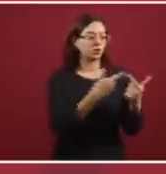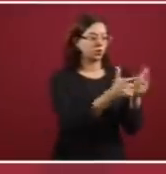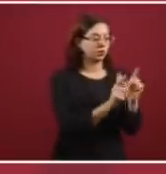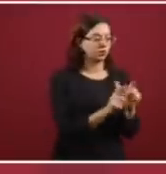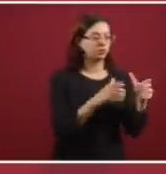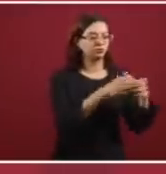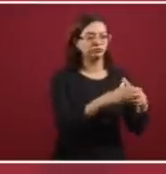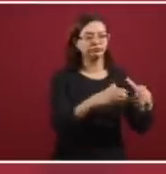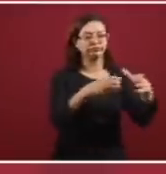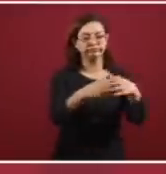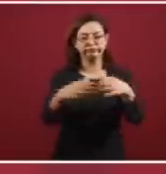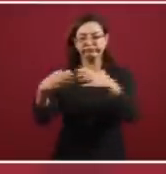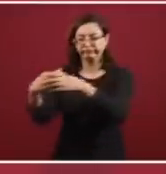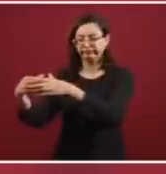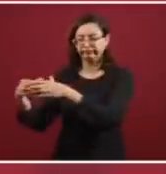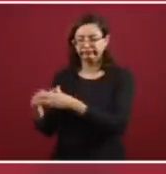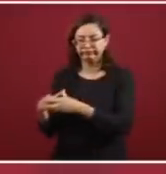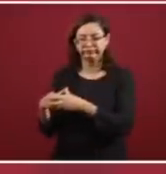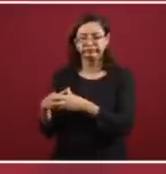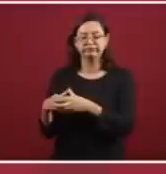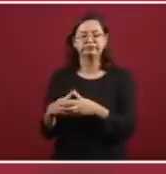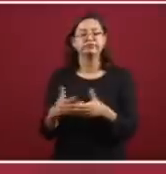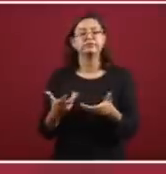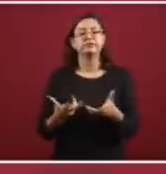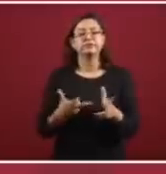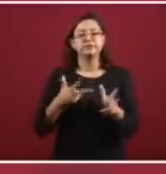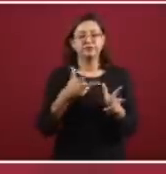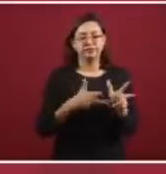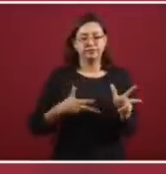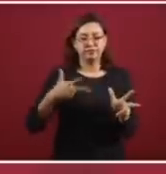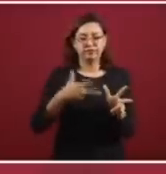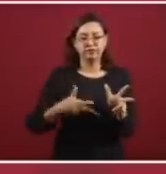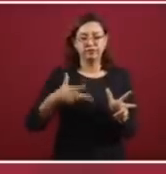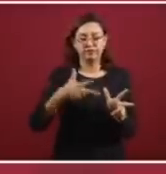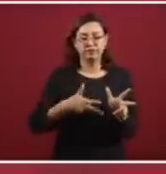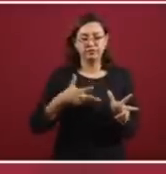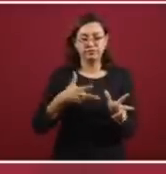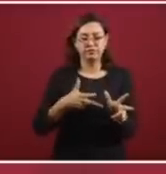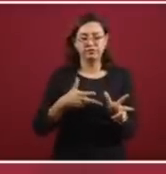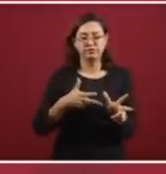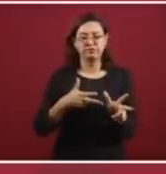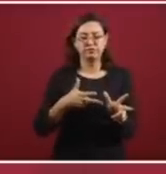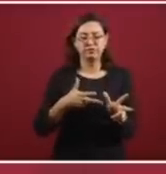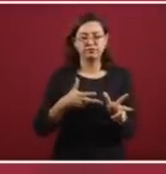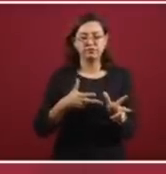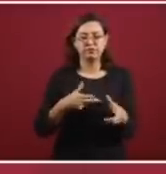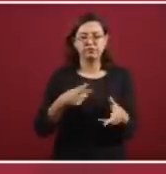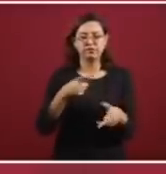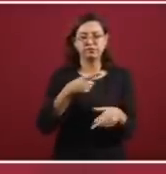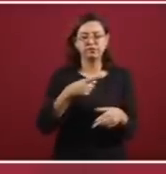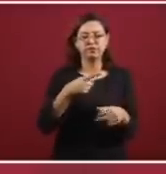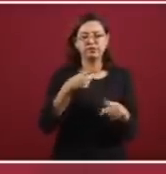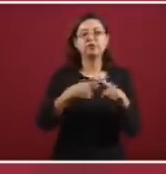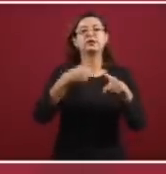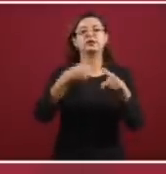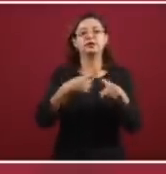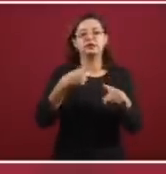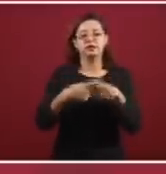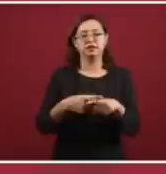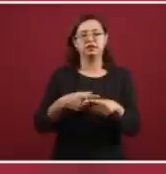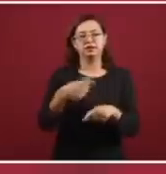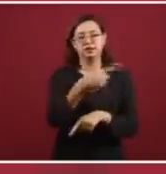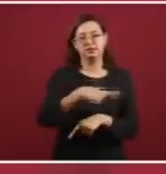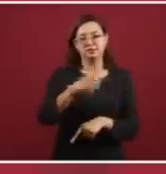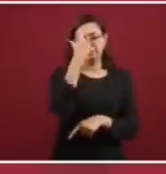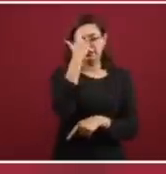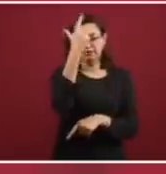agrupamientos. En los ferrocarriles van los precursores de la revolución,